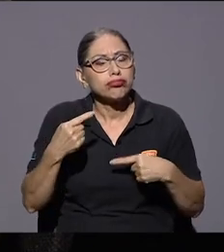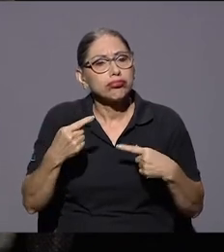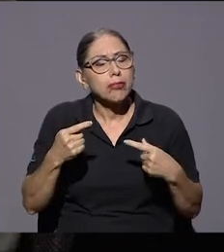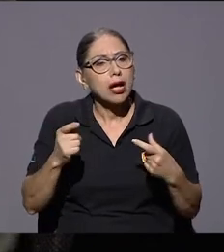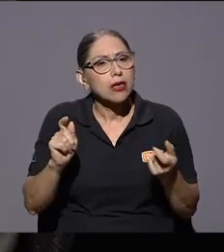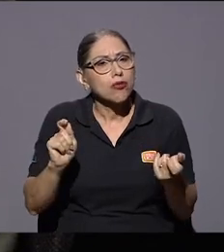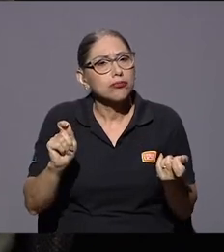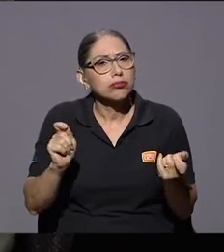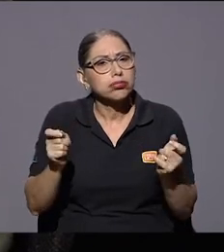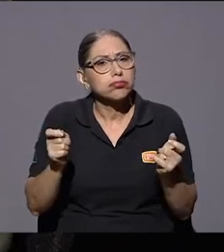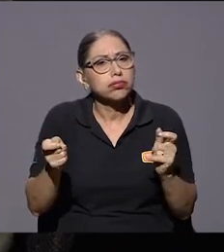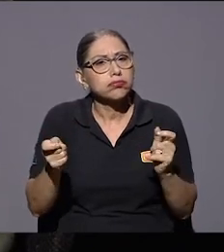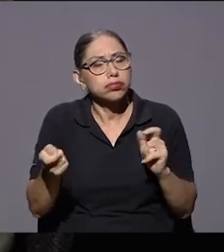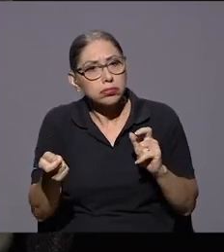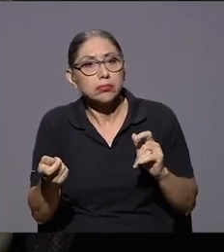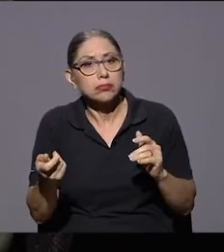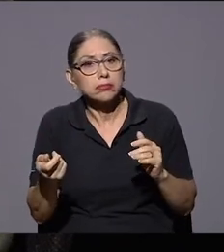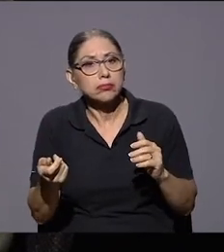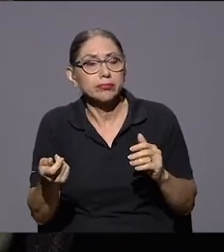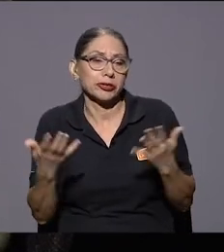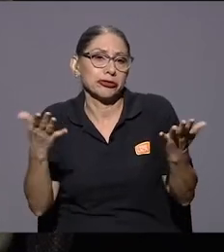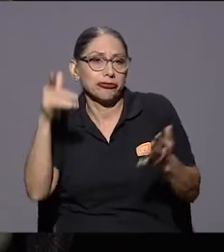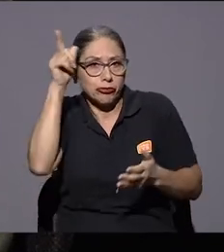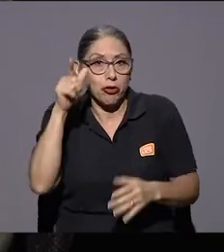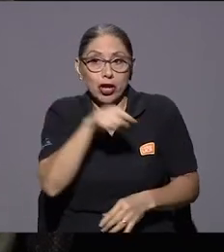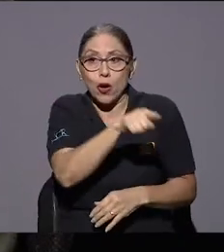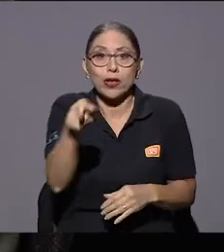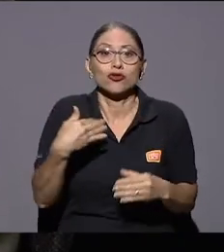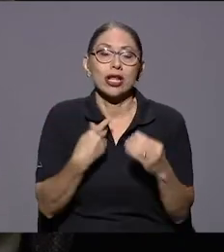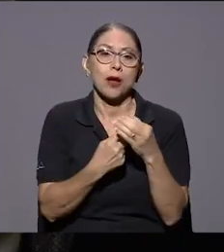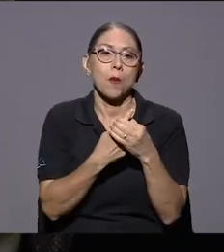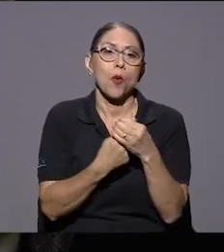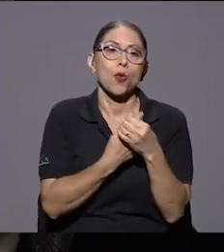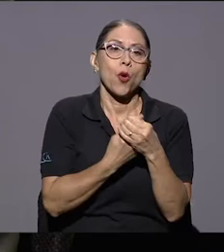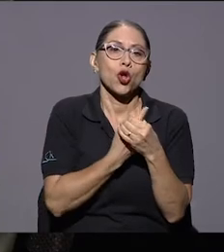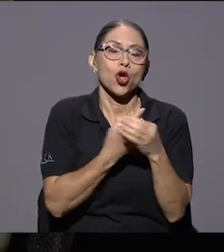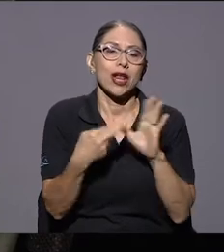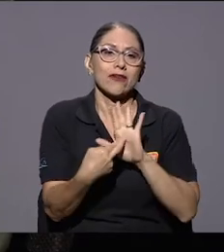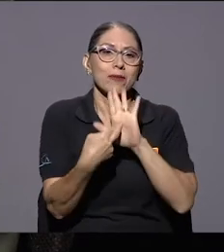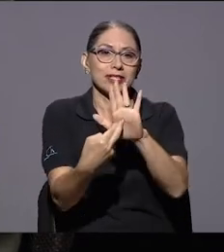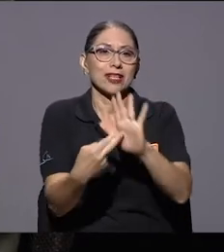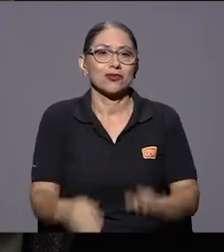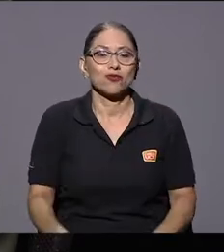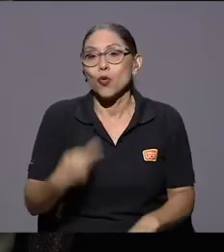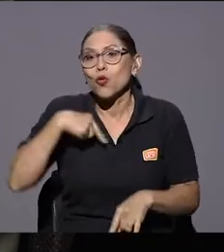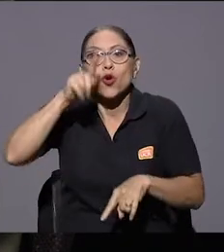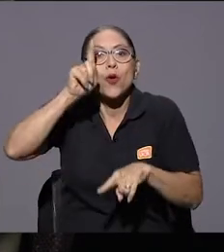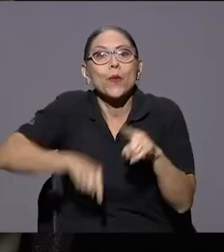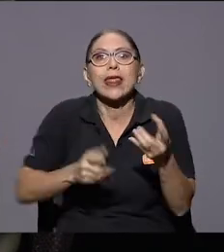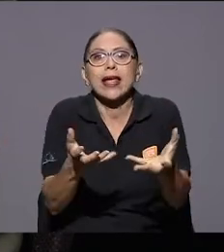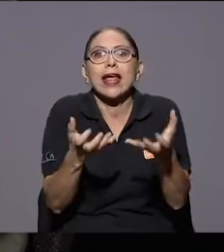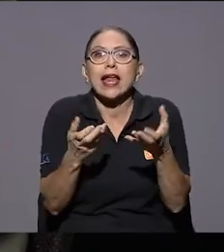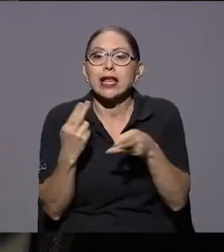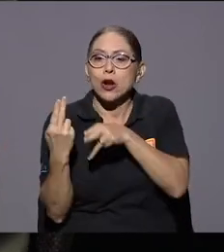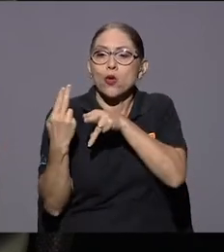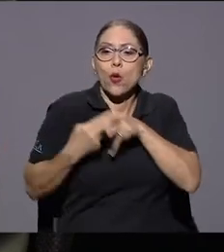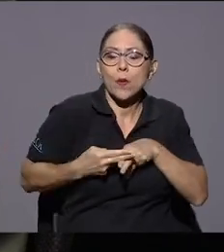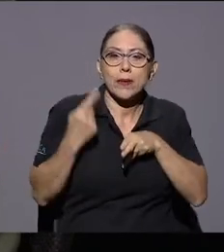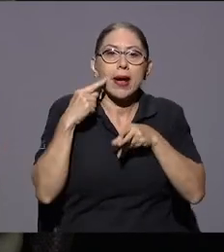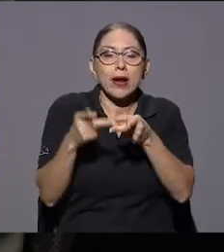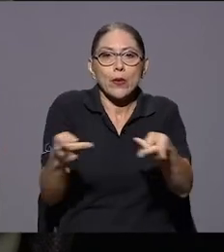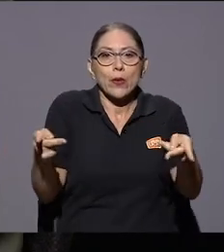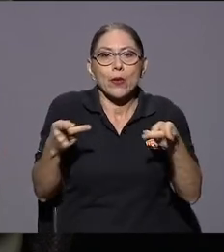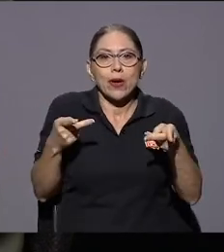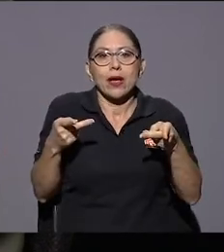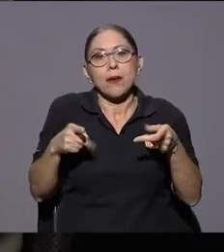convirtiéndose, por supuesto, ellos tienen el monopolio de la representación. Uno no puede aspirar a cargos si no va a